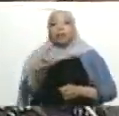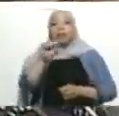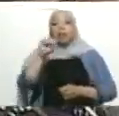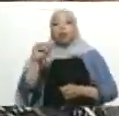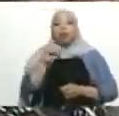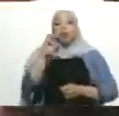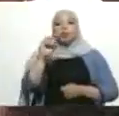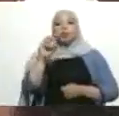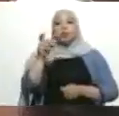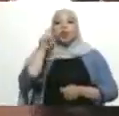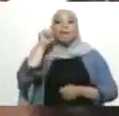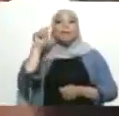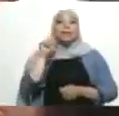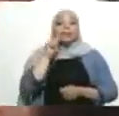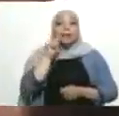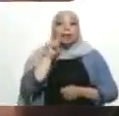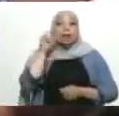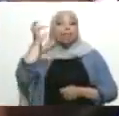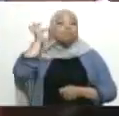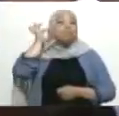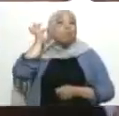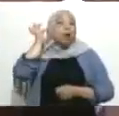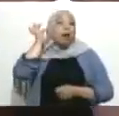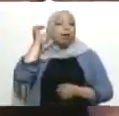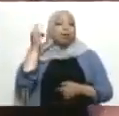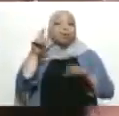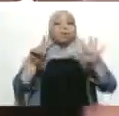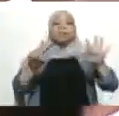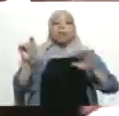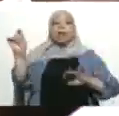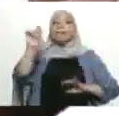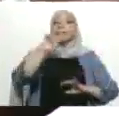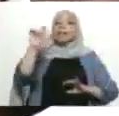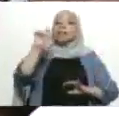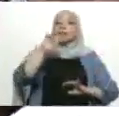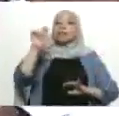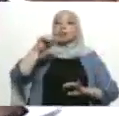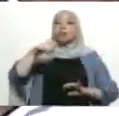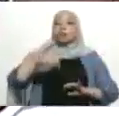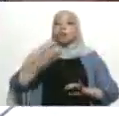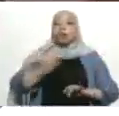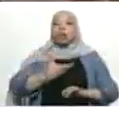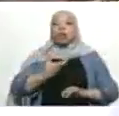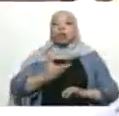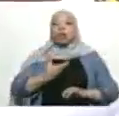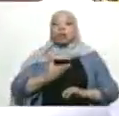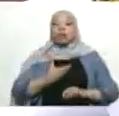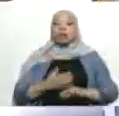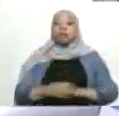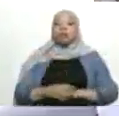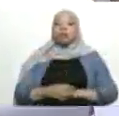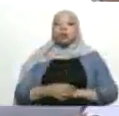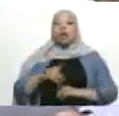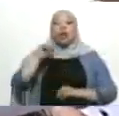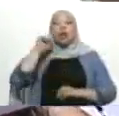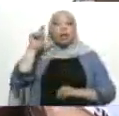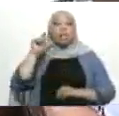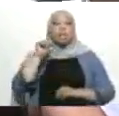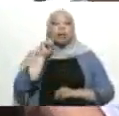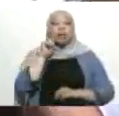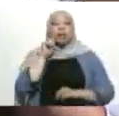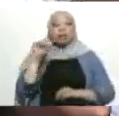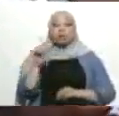estaba embarazada de 6 meses, hoy es alcaldesa, pero el embarazo